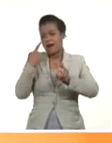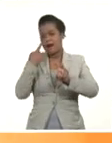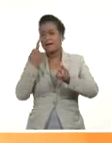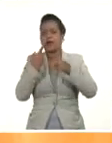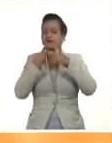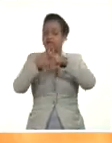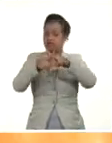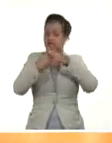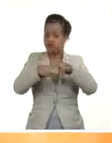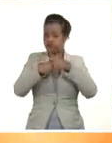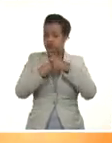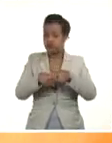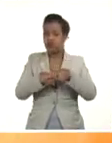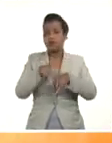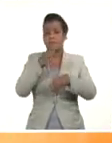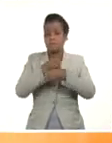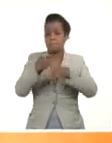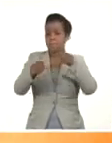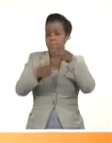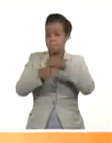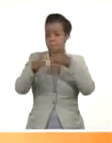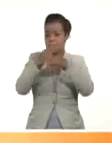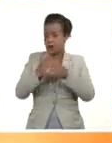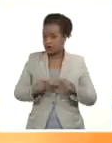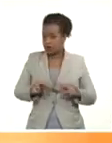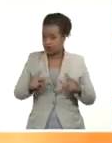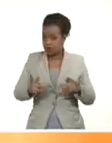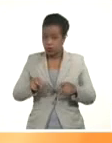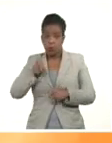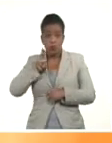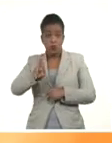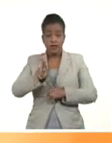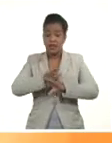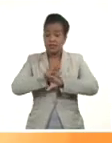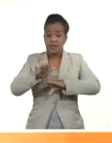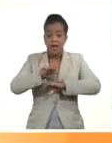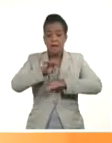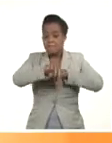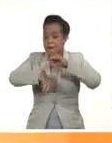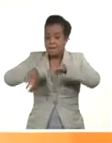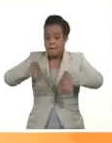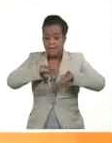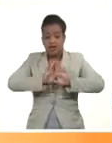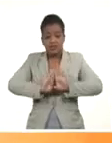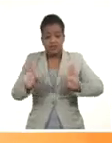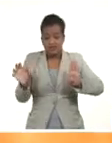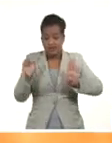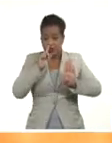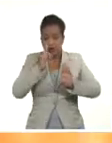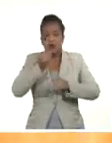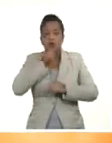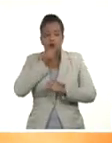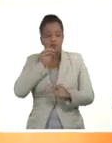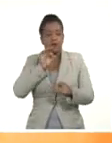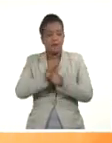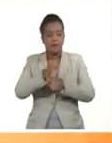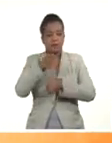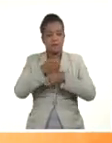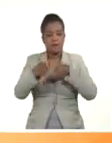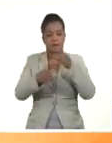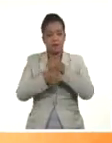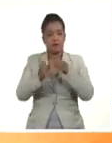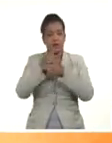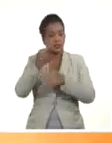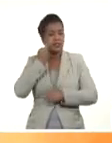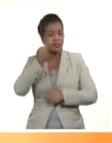o reconstrucción e iniciar de inmediato una vez concluido el escombreo, que se realiza, por cierto, como hemos visto